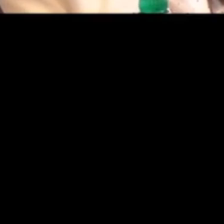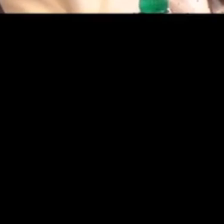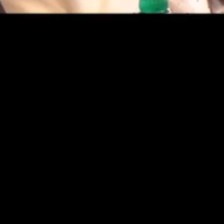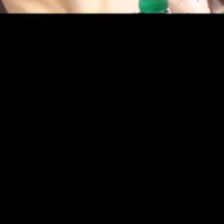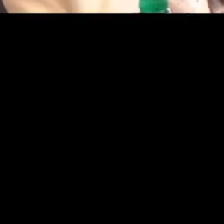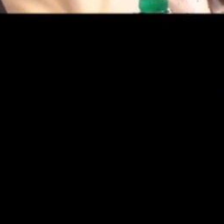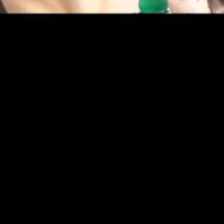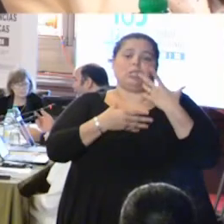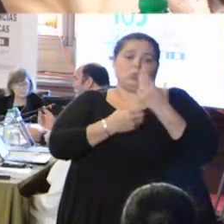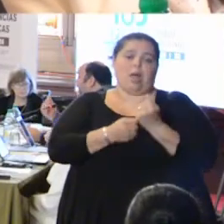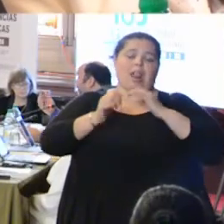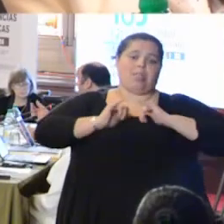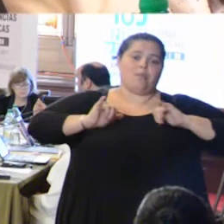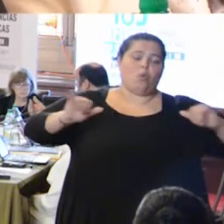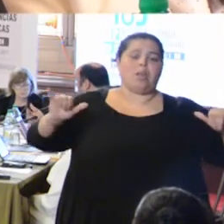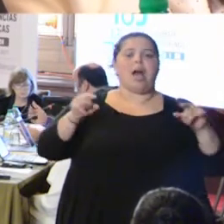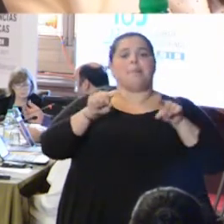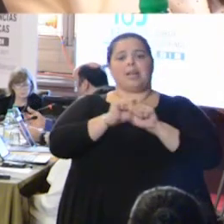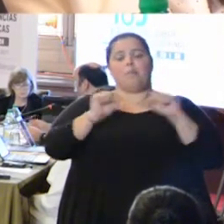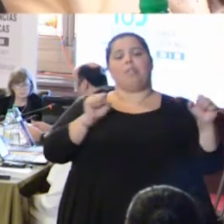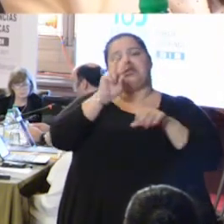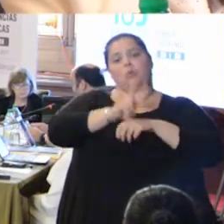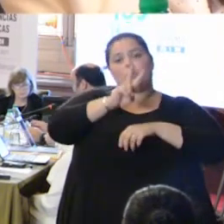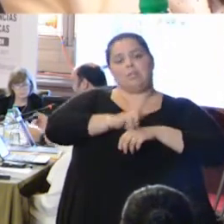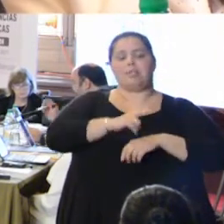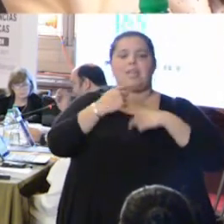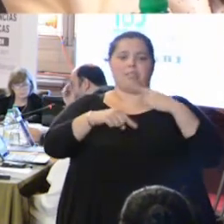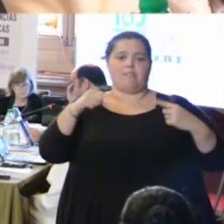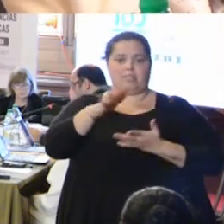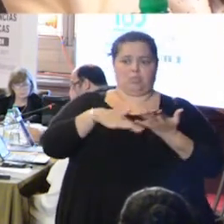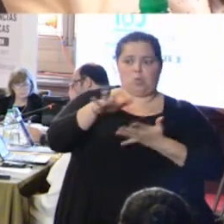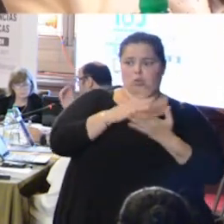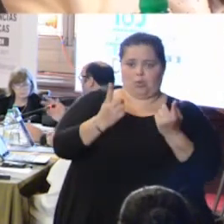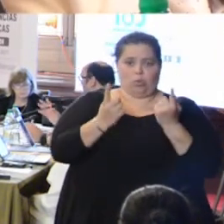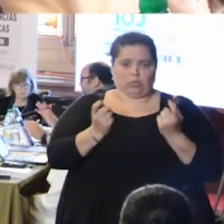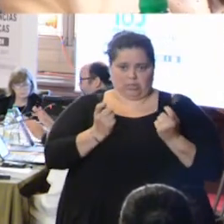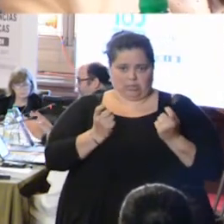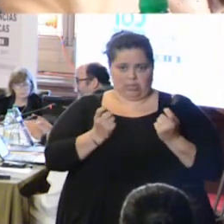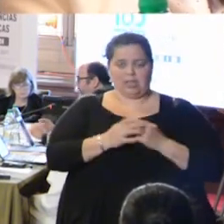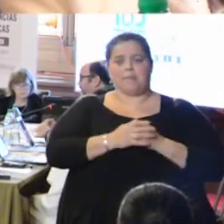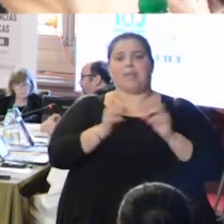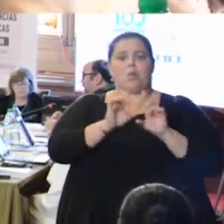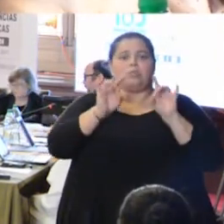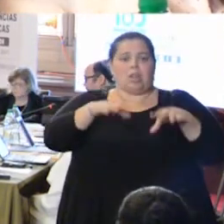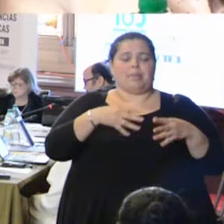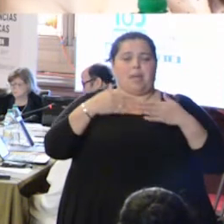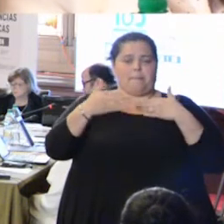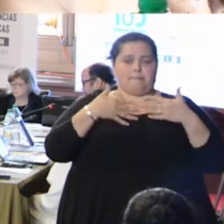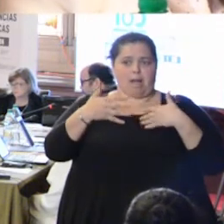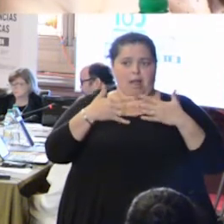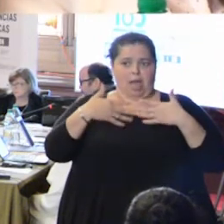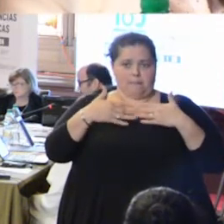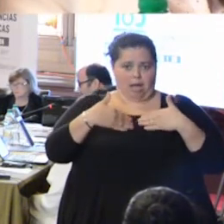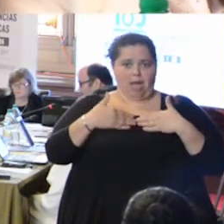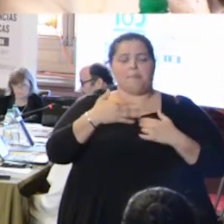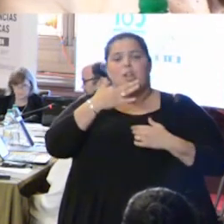divulgar para que puedan ser utilizadas en los casos extremos en los que hagan falta. Que no es el caso frecuente en Panamá, porque dicho sea de paso, gracias a